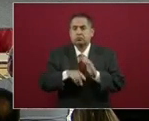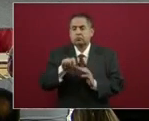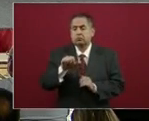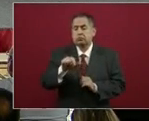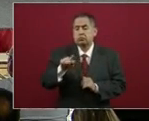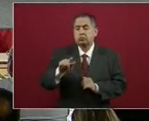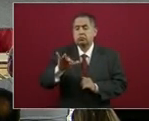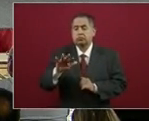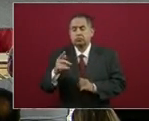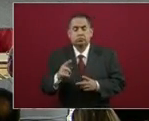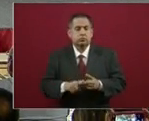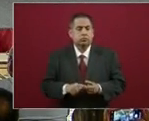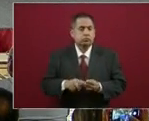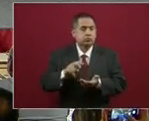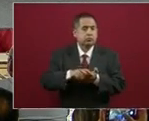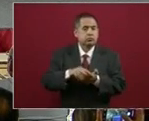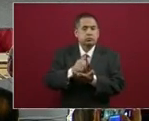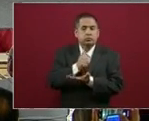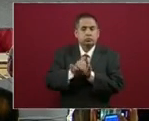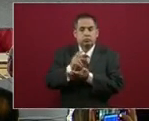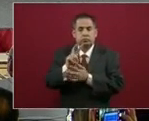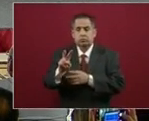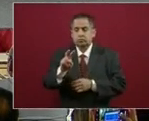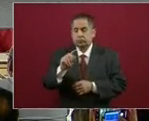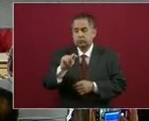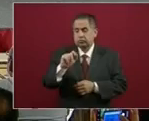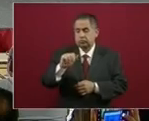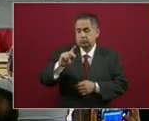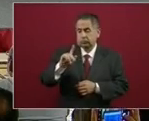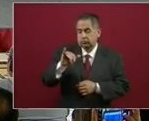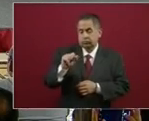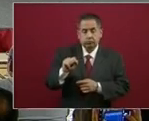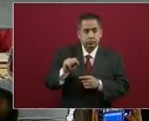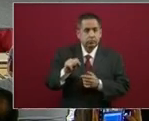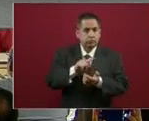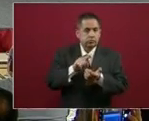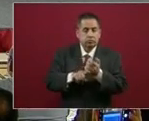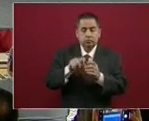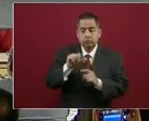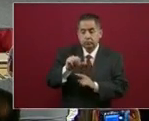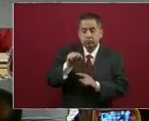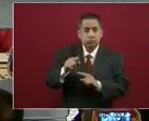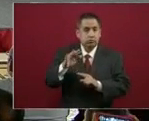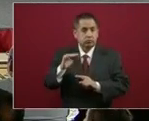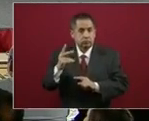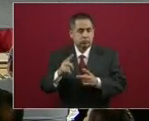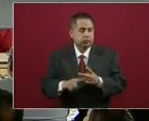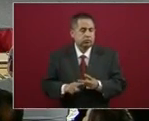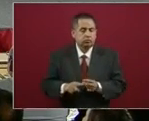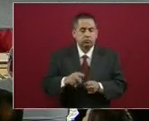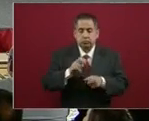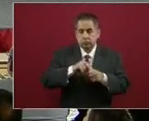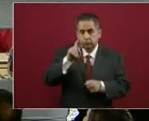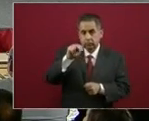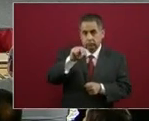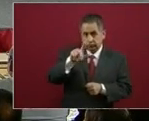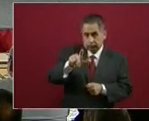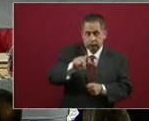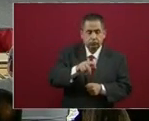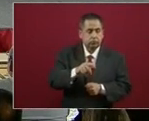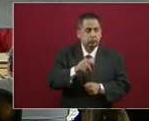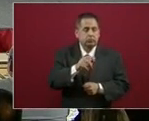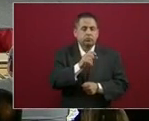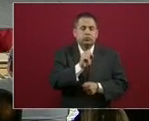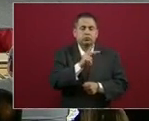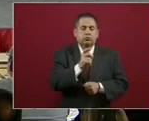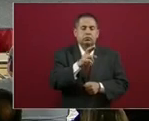16.54, Victoria, Tamaulipas, 16.51, Estación de Servicio Jiménez, Los Ramones, Nuevo León, Superservicio